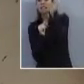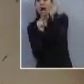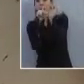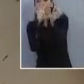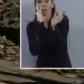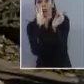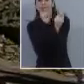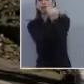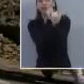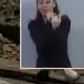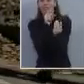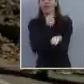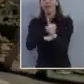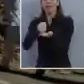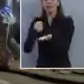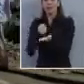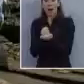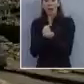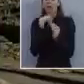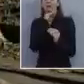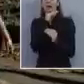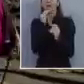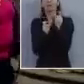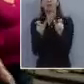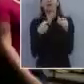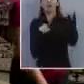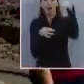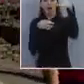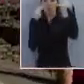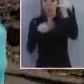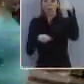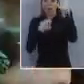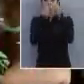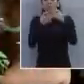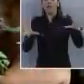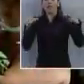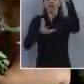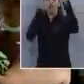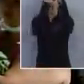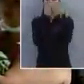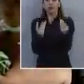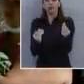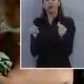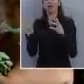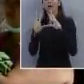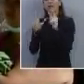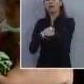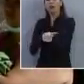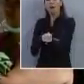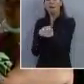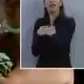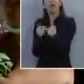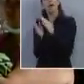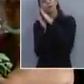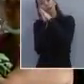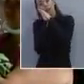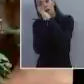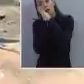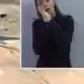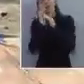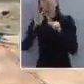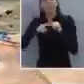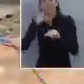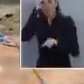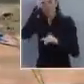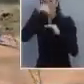acelerando los trámites para aquellas personas que perdieron su título de dominio en el incendio, como esta familia que dormirá otra